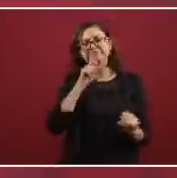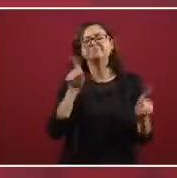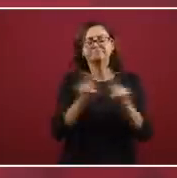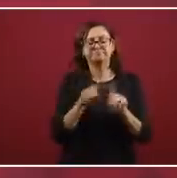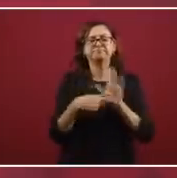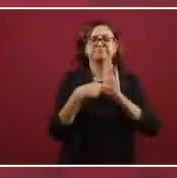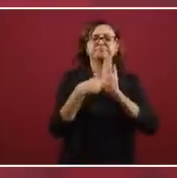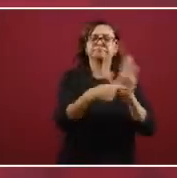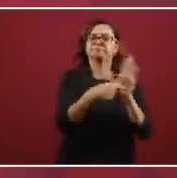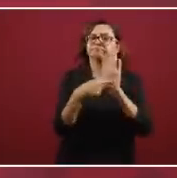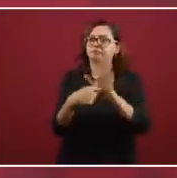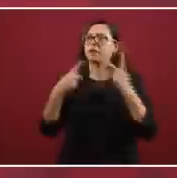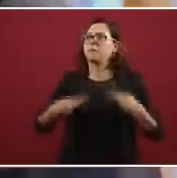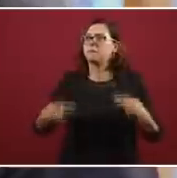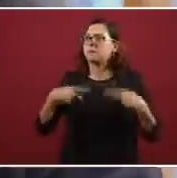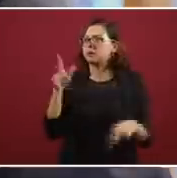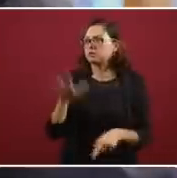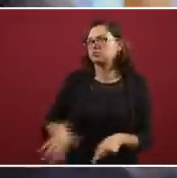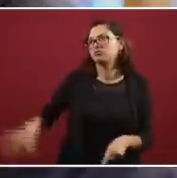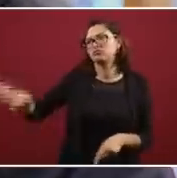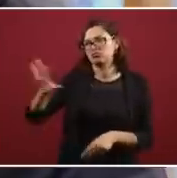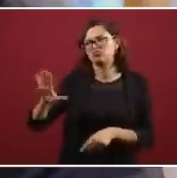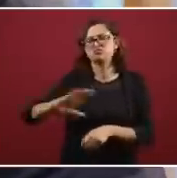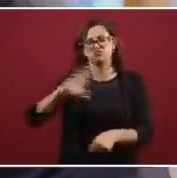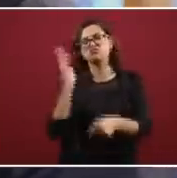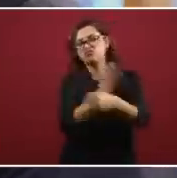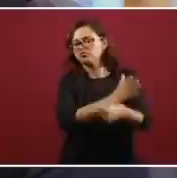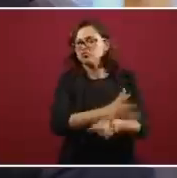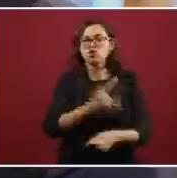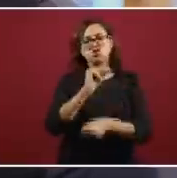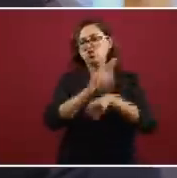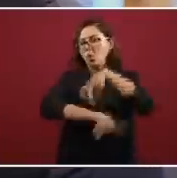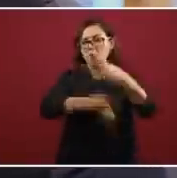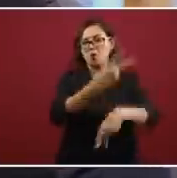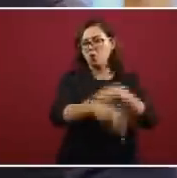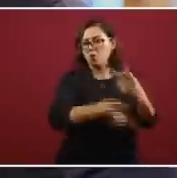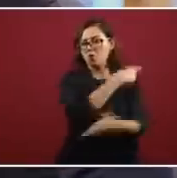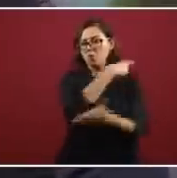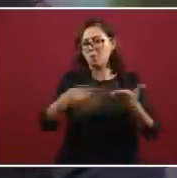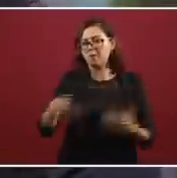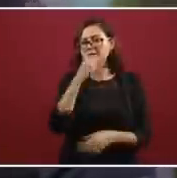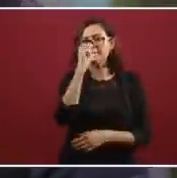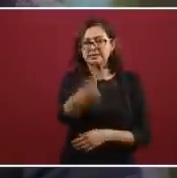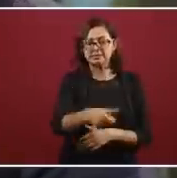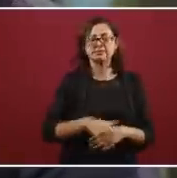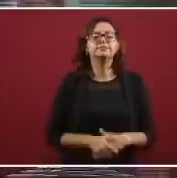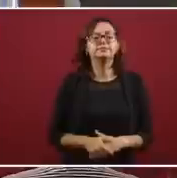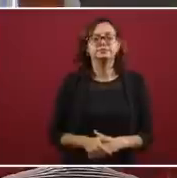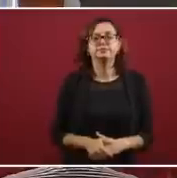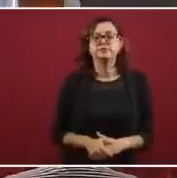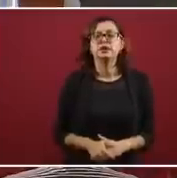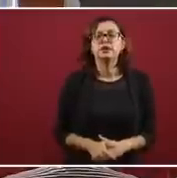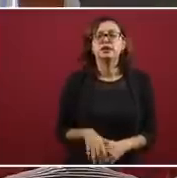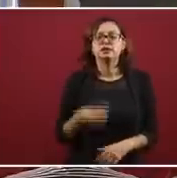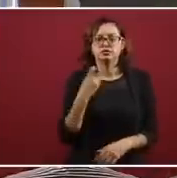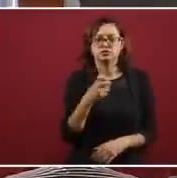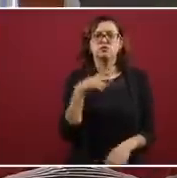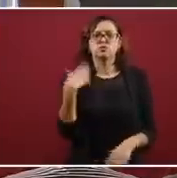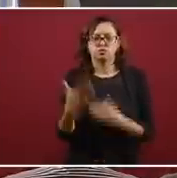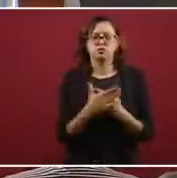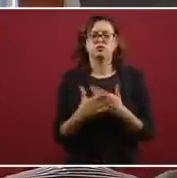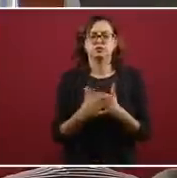los consumidores los castiguen como debe de ser, no comprando combustible. Y eso lo tendremos